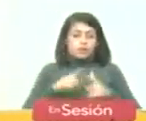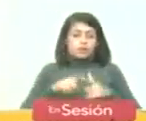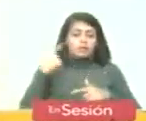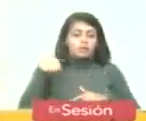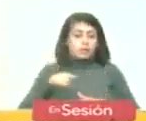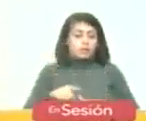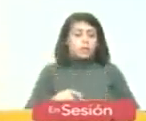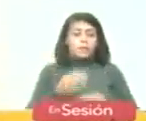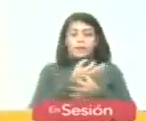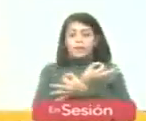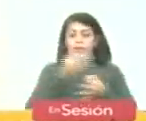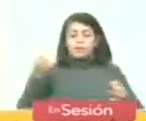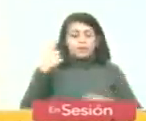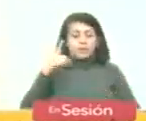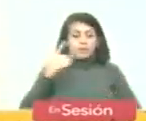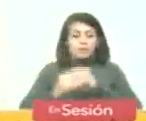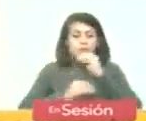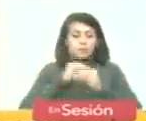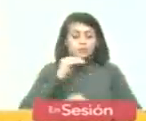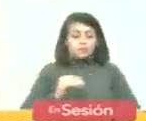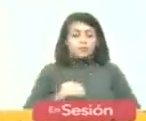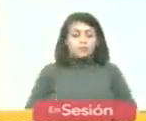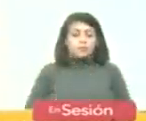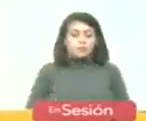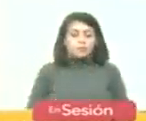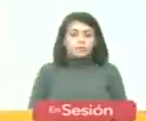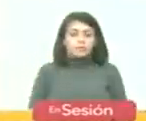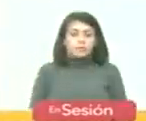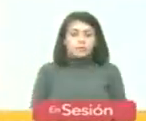tiene perfecto derecho de hacerlo.